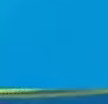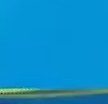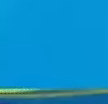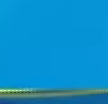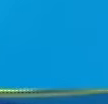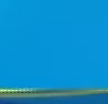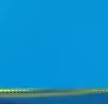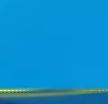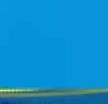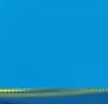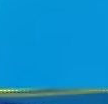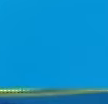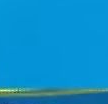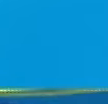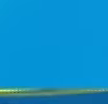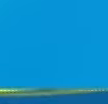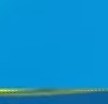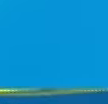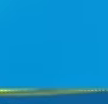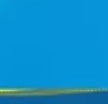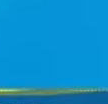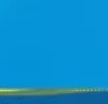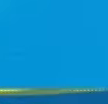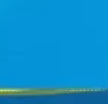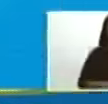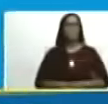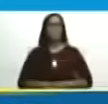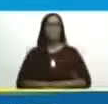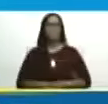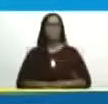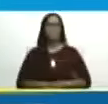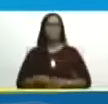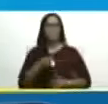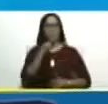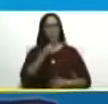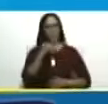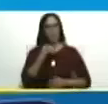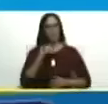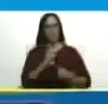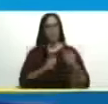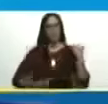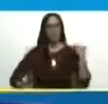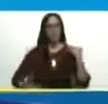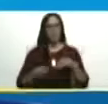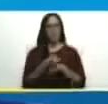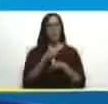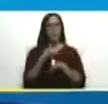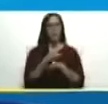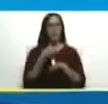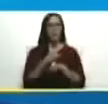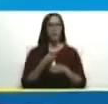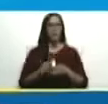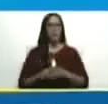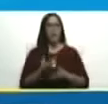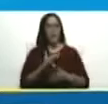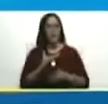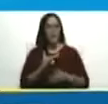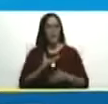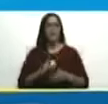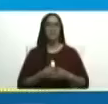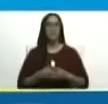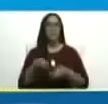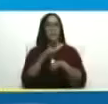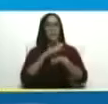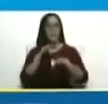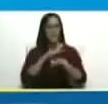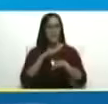Muy buenas tardes, presidente, gobernadores, gobernadoras, alcaldes, alcaldesa, ministros, ministras,